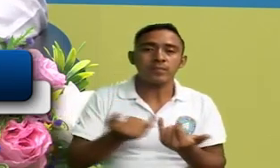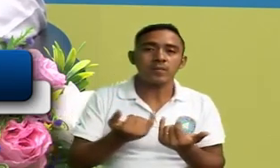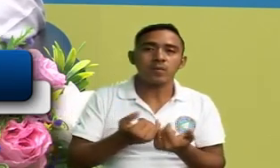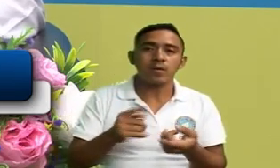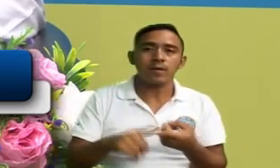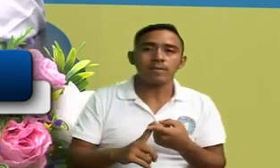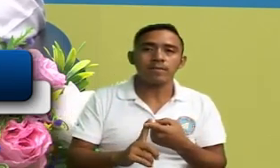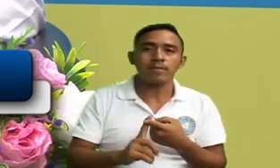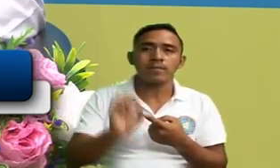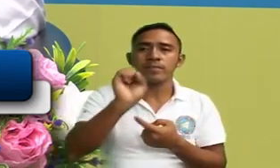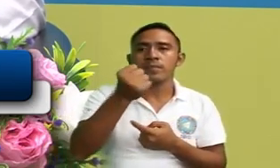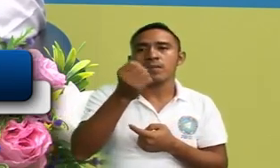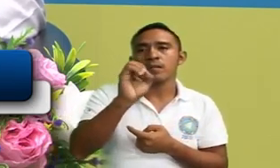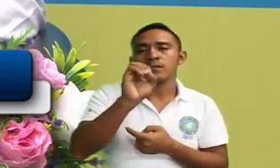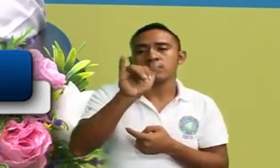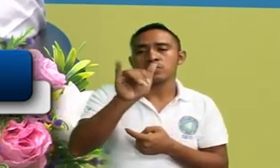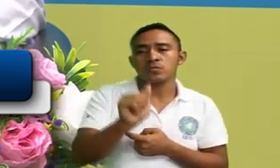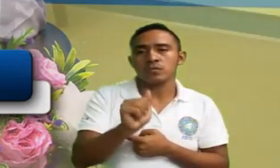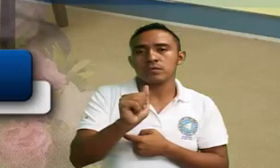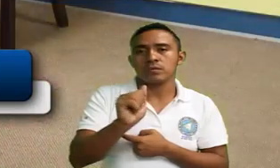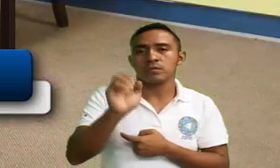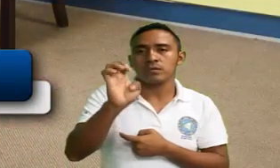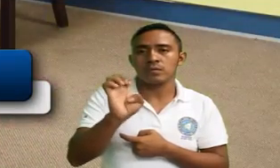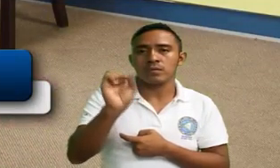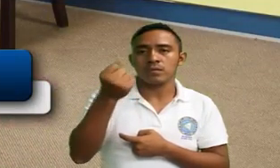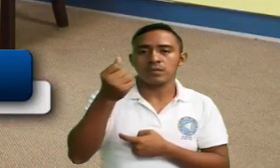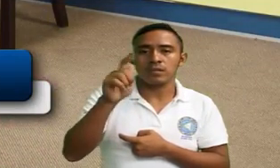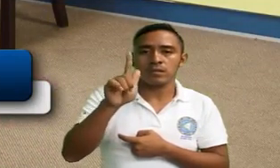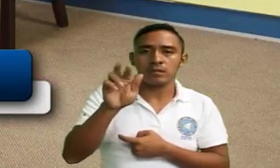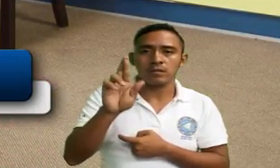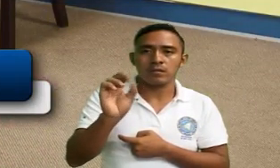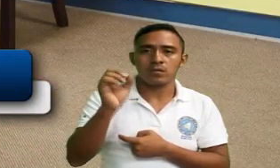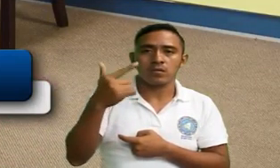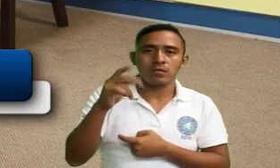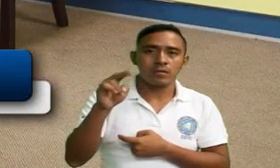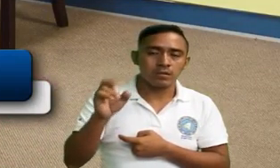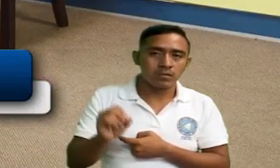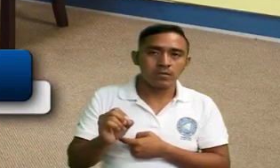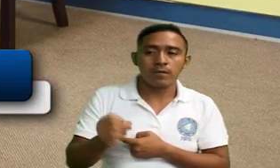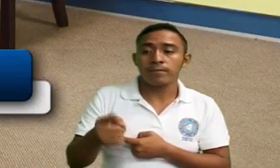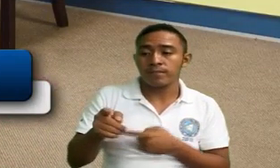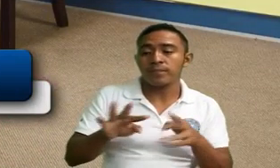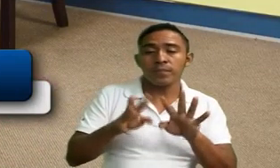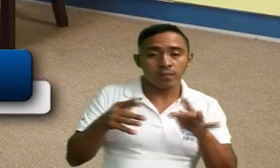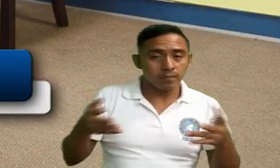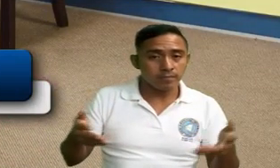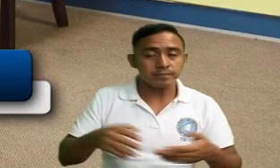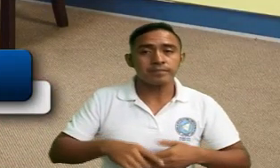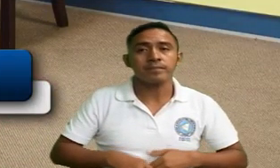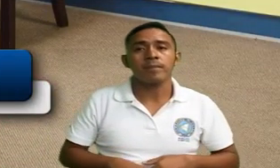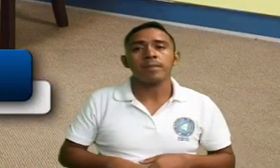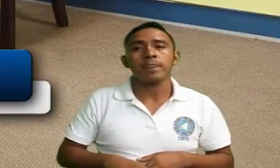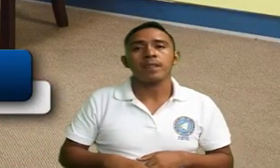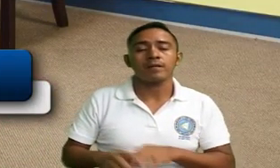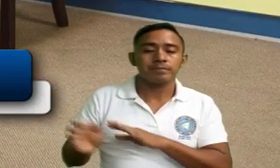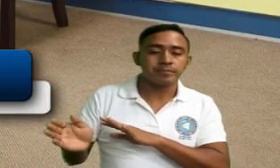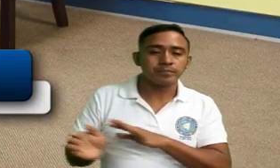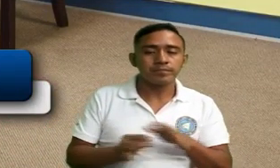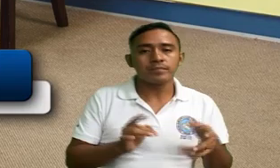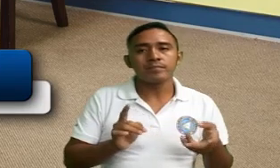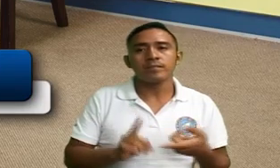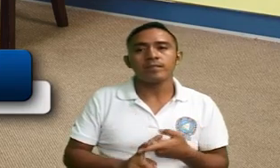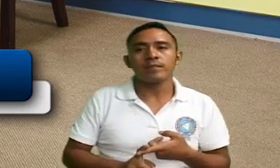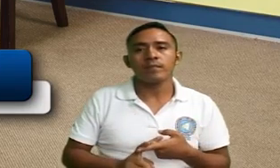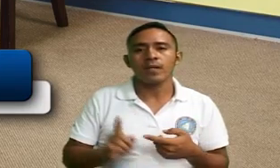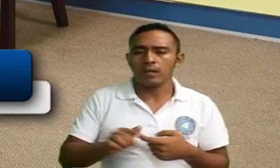ejemplo la soya. Es uno de los alimentos más ricos en estrógenos que se recomienda que se le dé a la paciente. Aparte de eso,